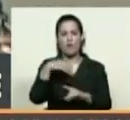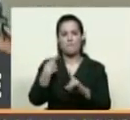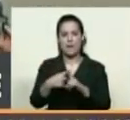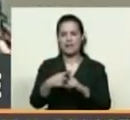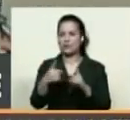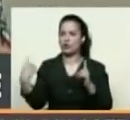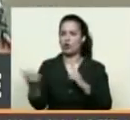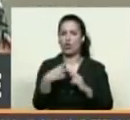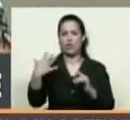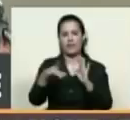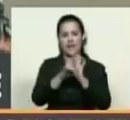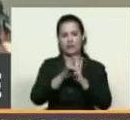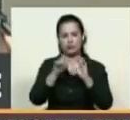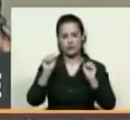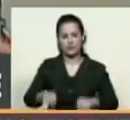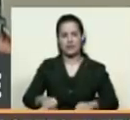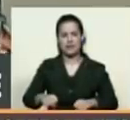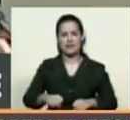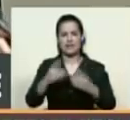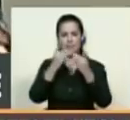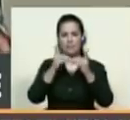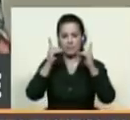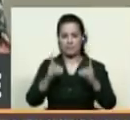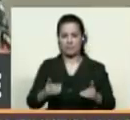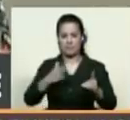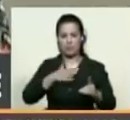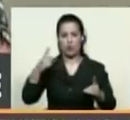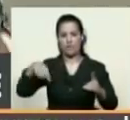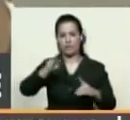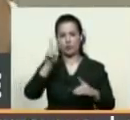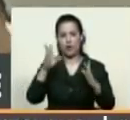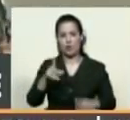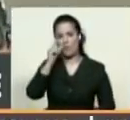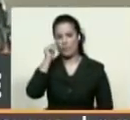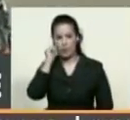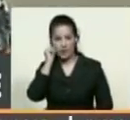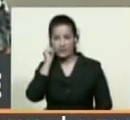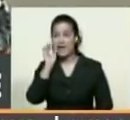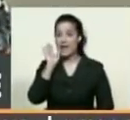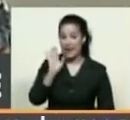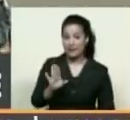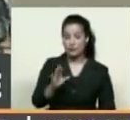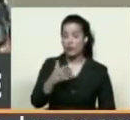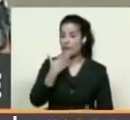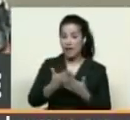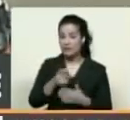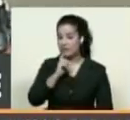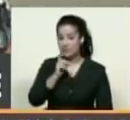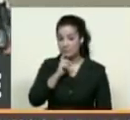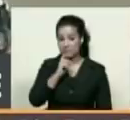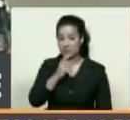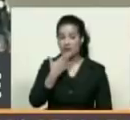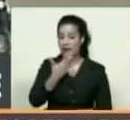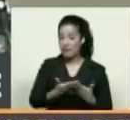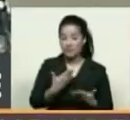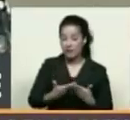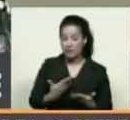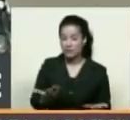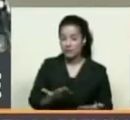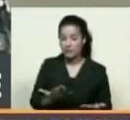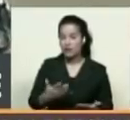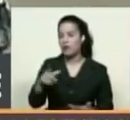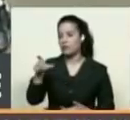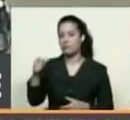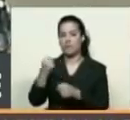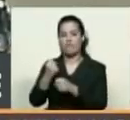ejercicio sagrado de soberanía a las venezolanas y los venezolanos. Y eso fue posible solamente gracias